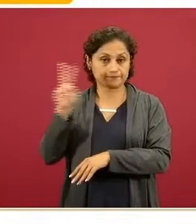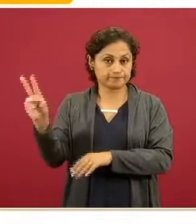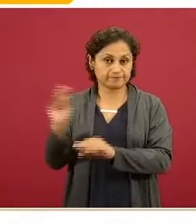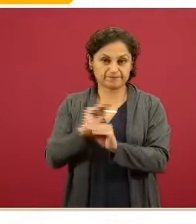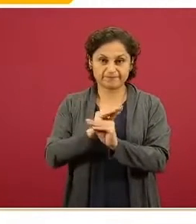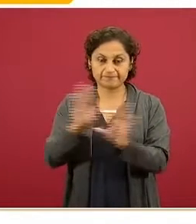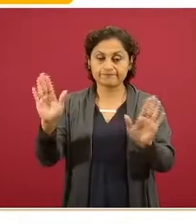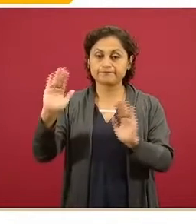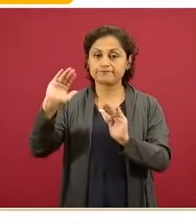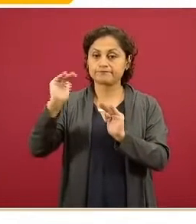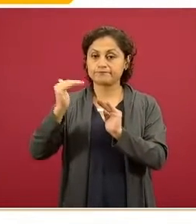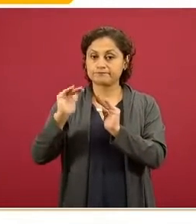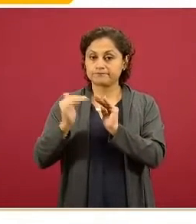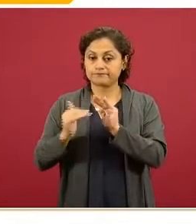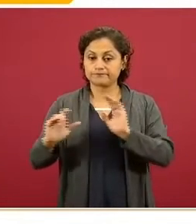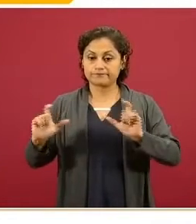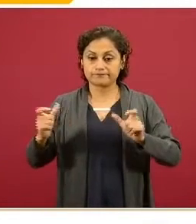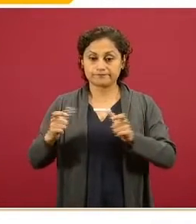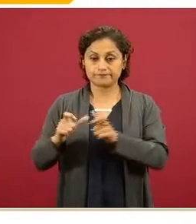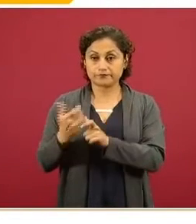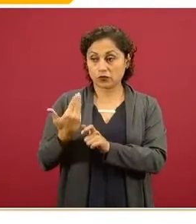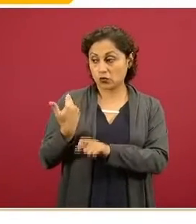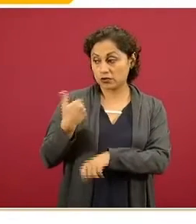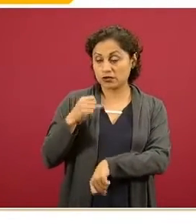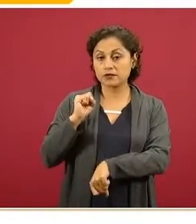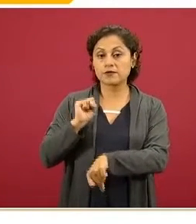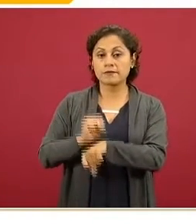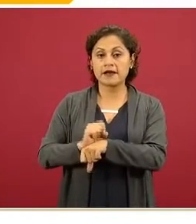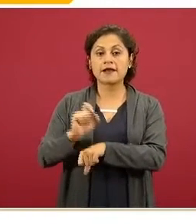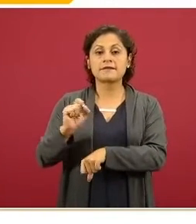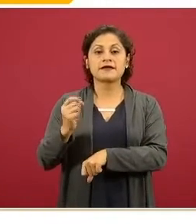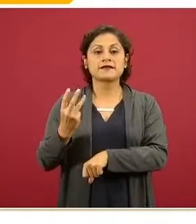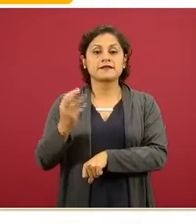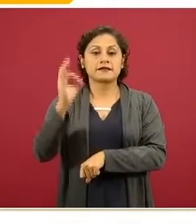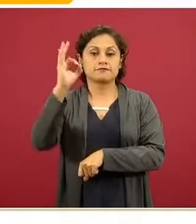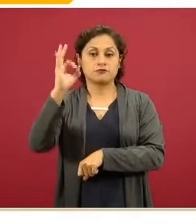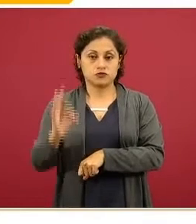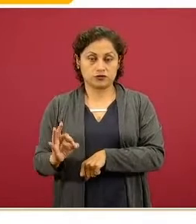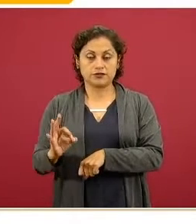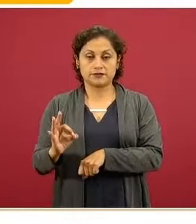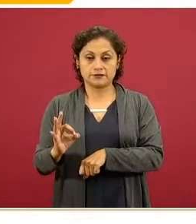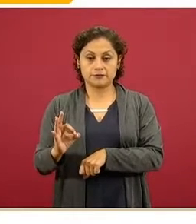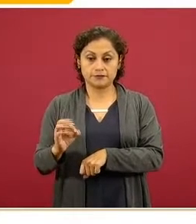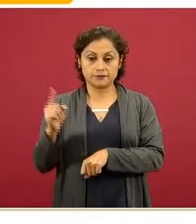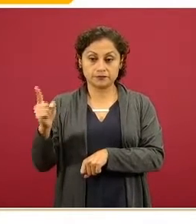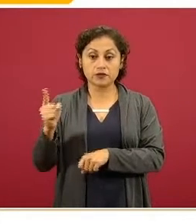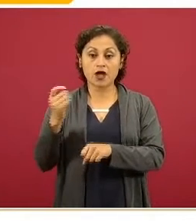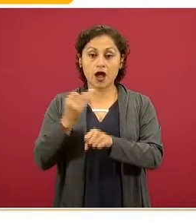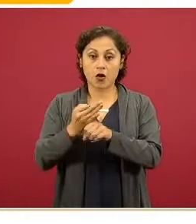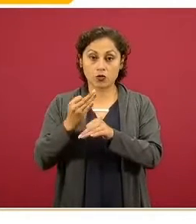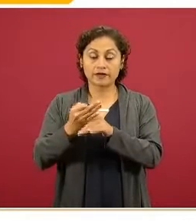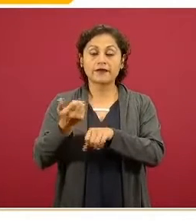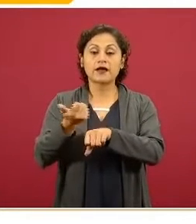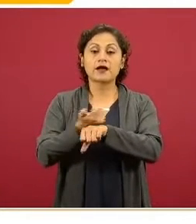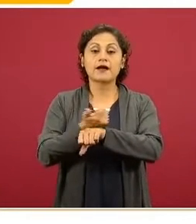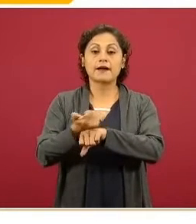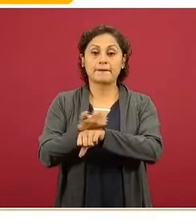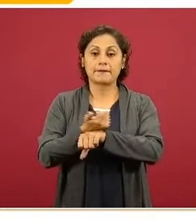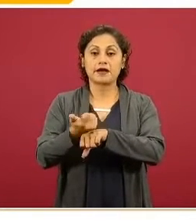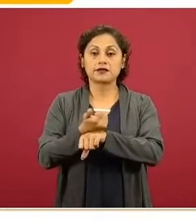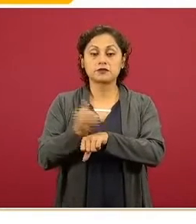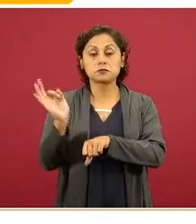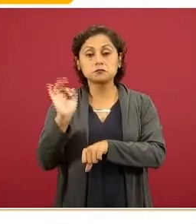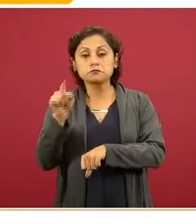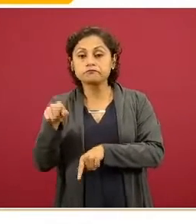descenso, en la última semana con 23% de descenso, su semáforo actual es amarillo, y por lo tanto, pues también si sigue con